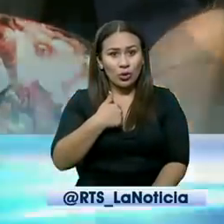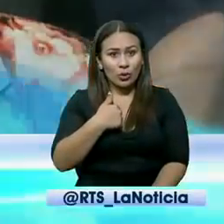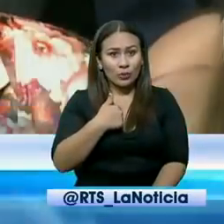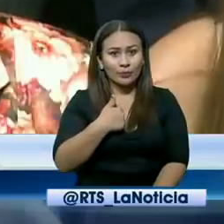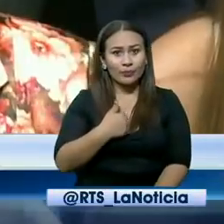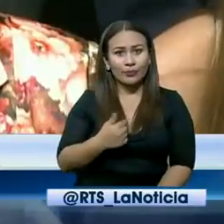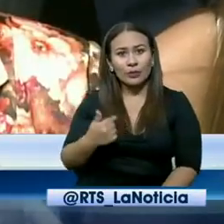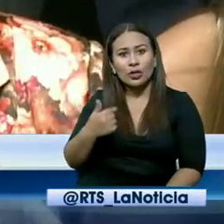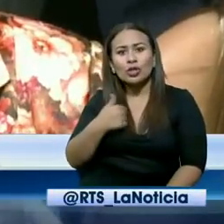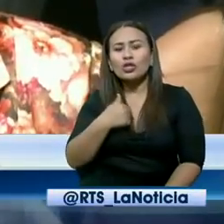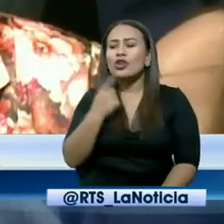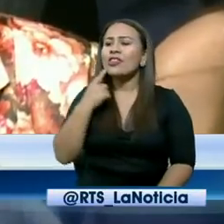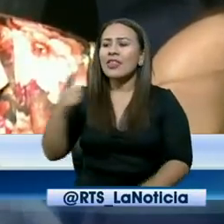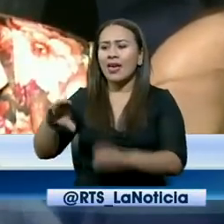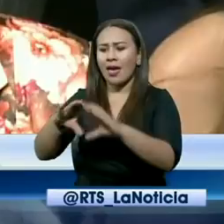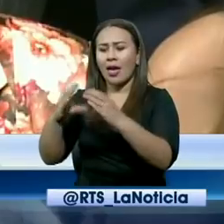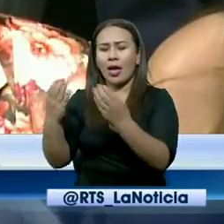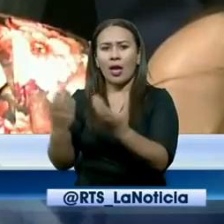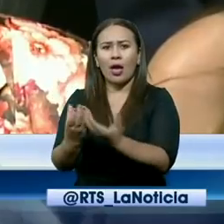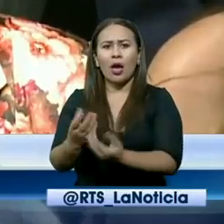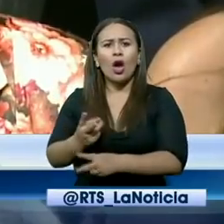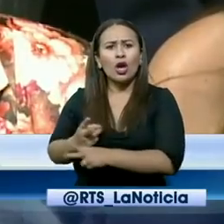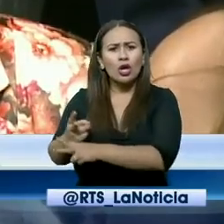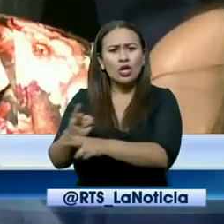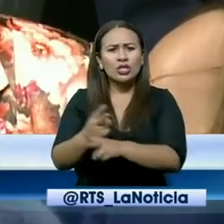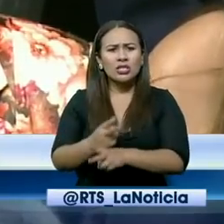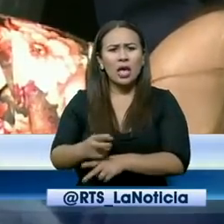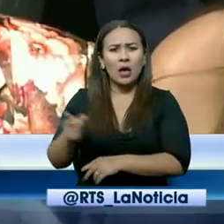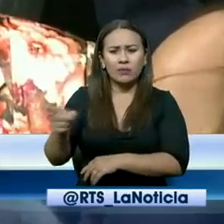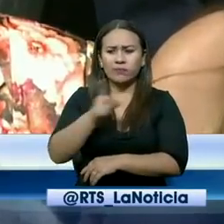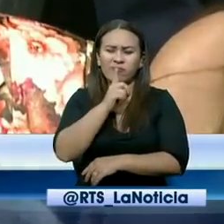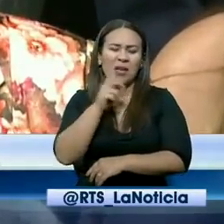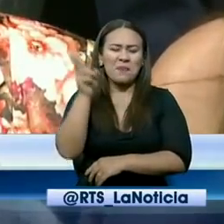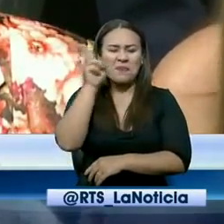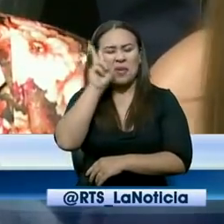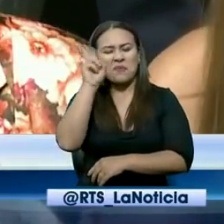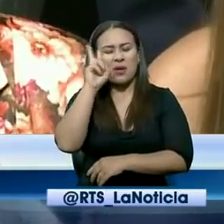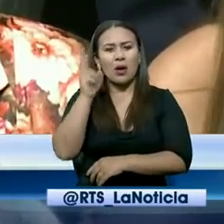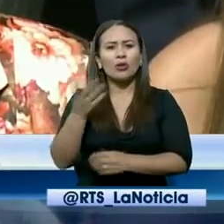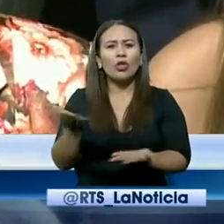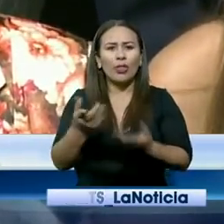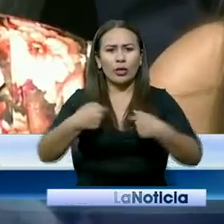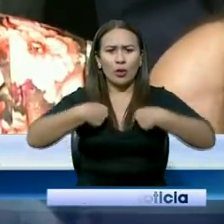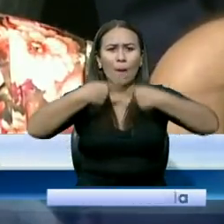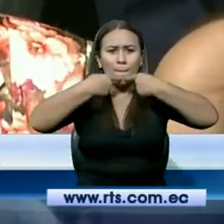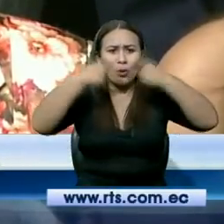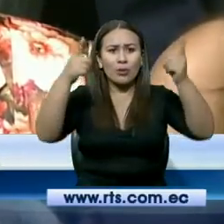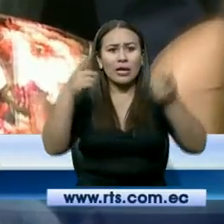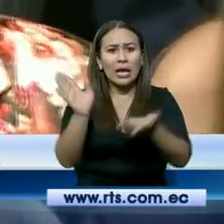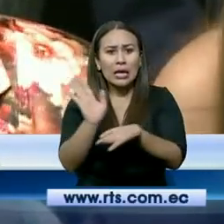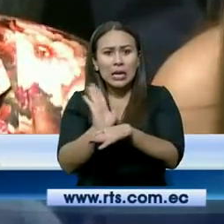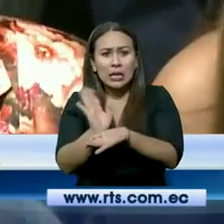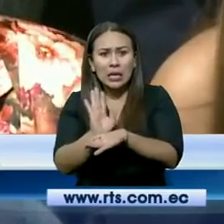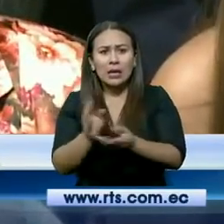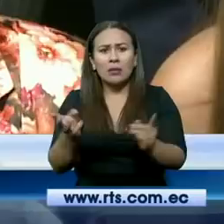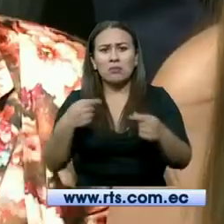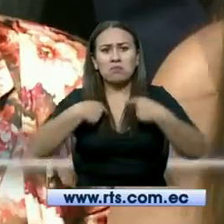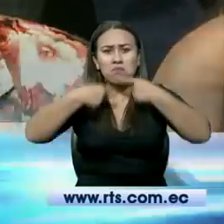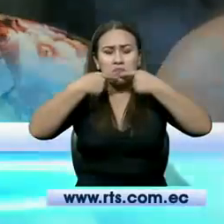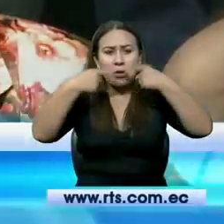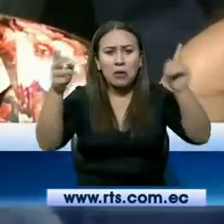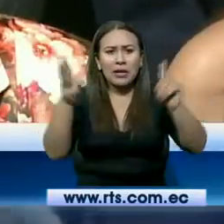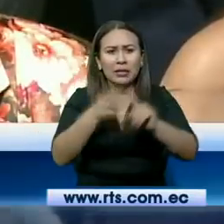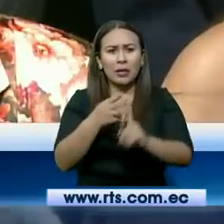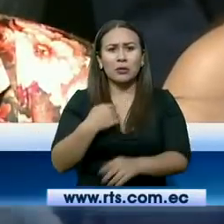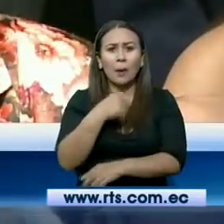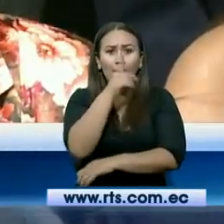CAL, Consejo de Alcahuetería Legislativa, en un programa de televisión nacional y en mis redes sociales, y pretende que va a